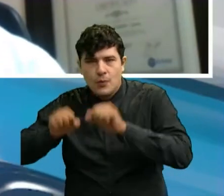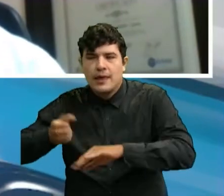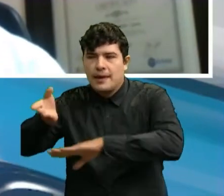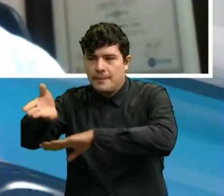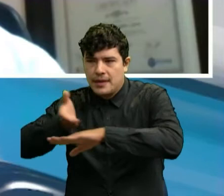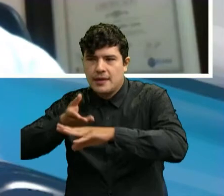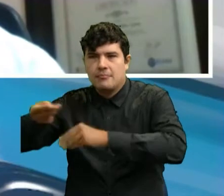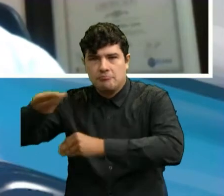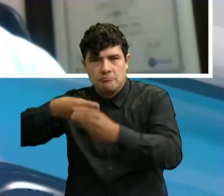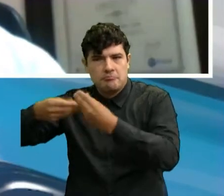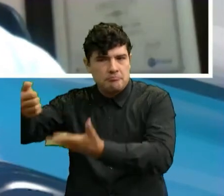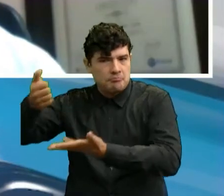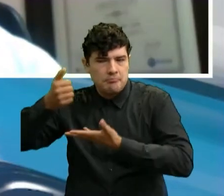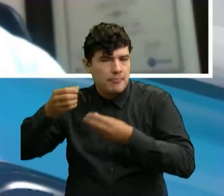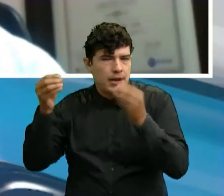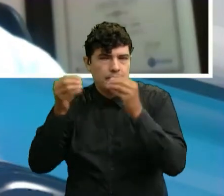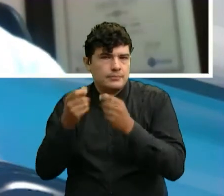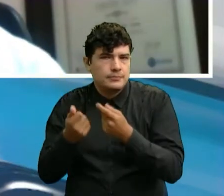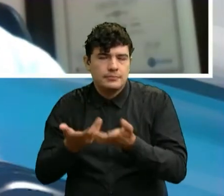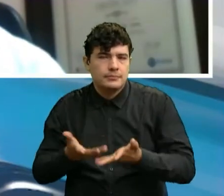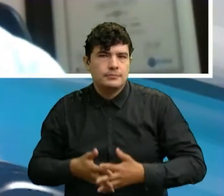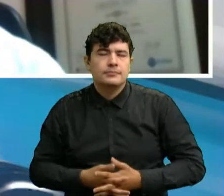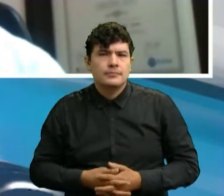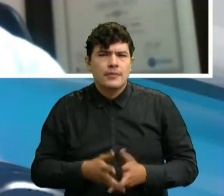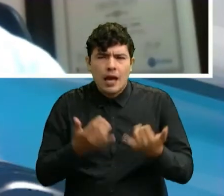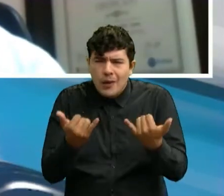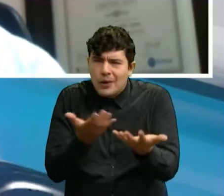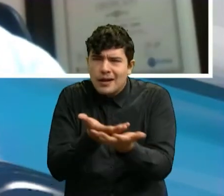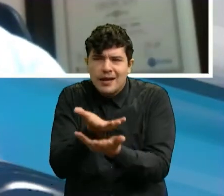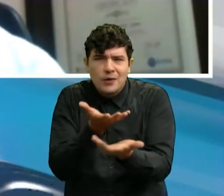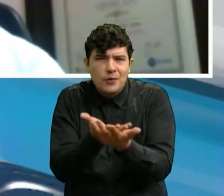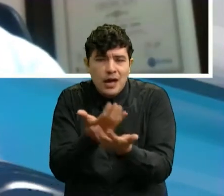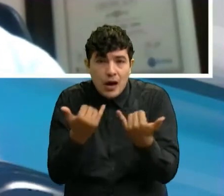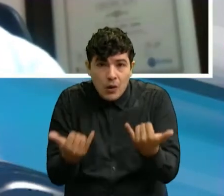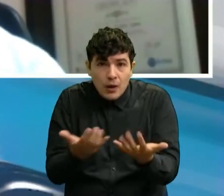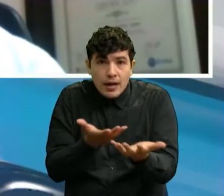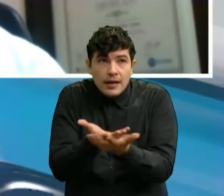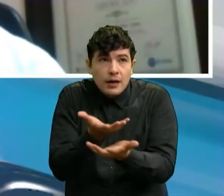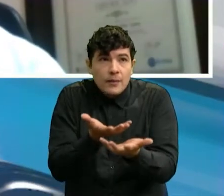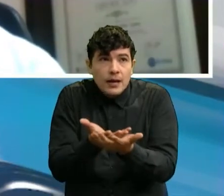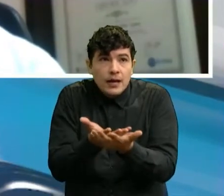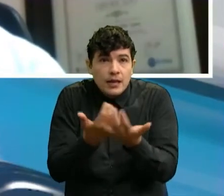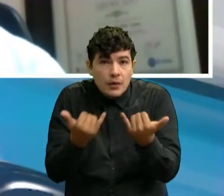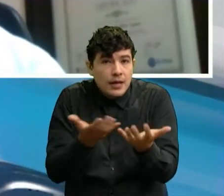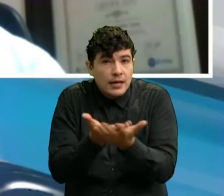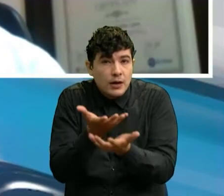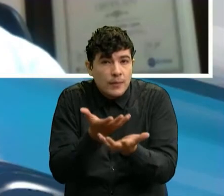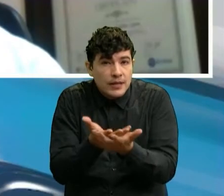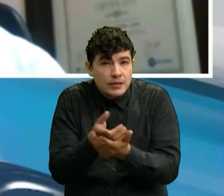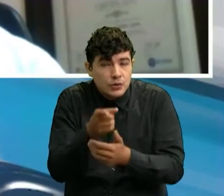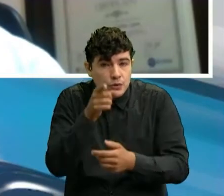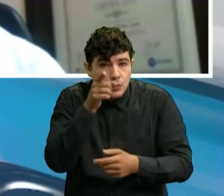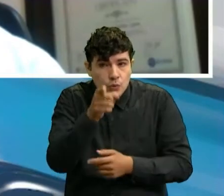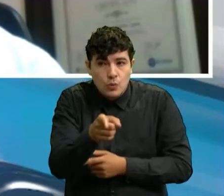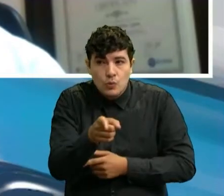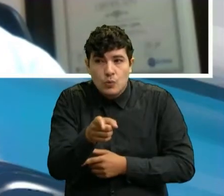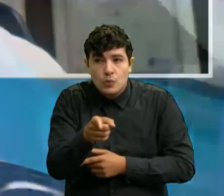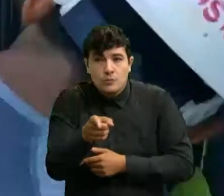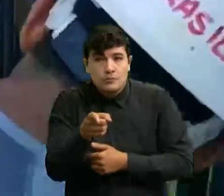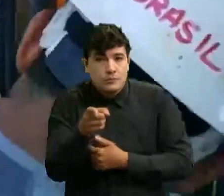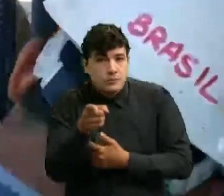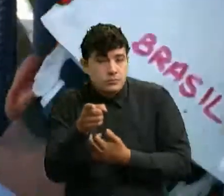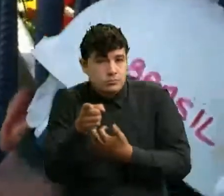Muy bien, vamos con más participantes. La recomendación es no reclamen ese dinero. Sigan cotizando.